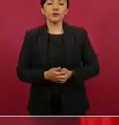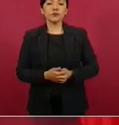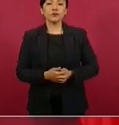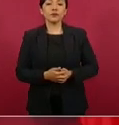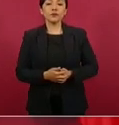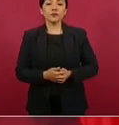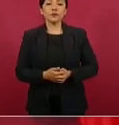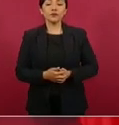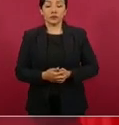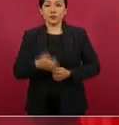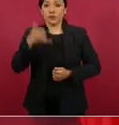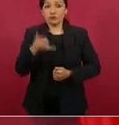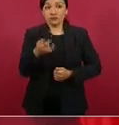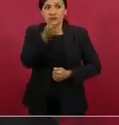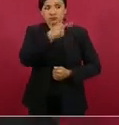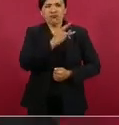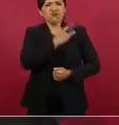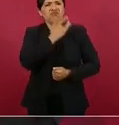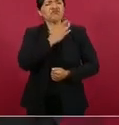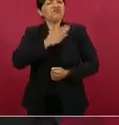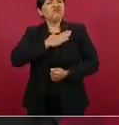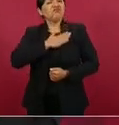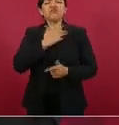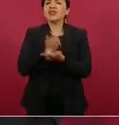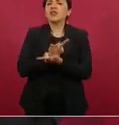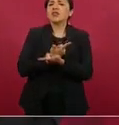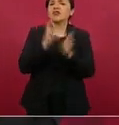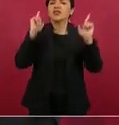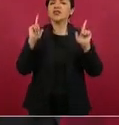de sentirse libres